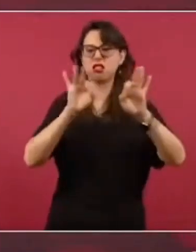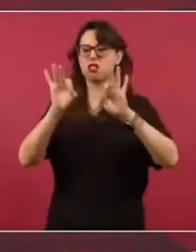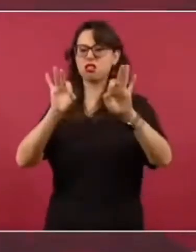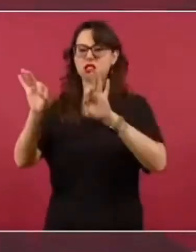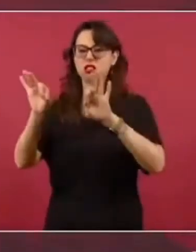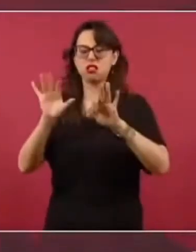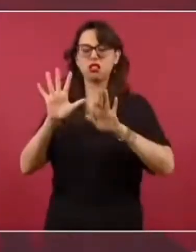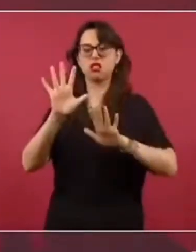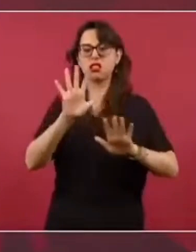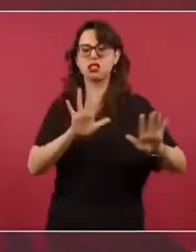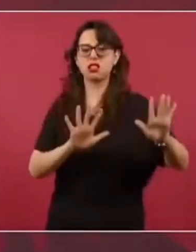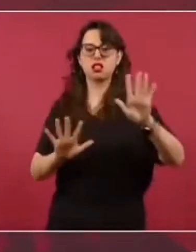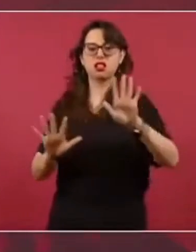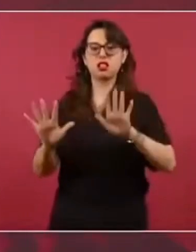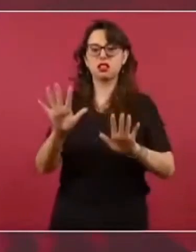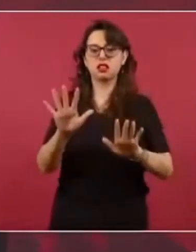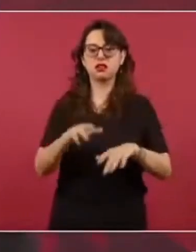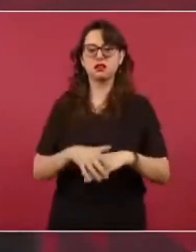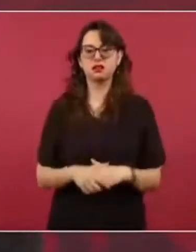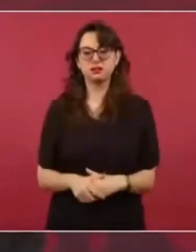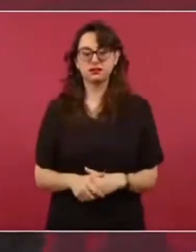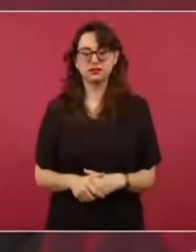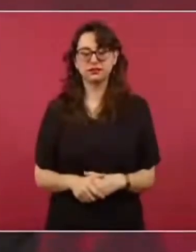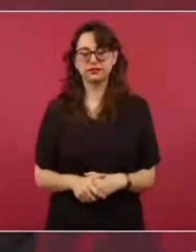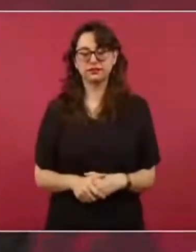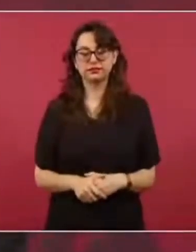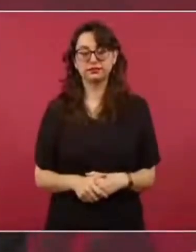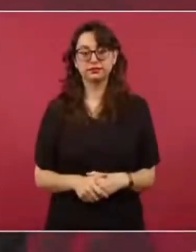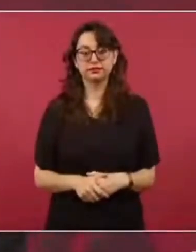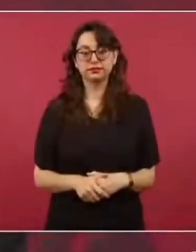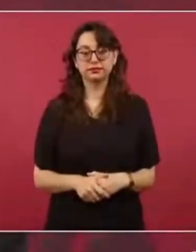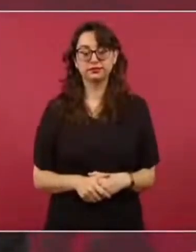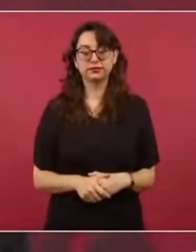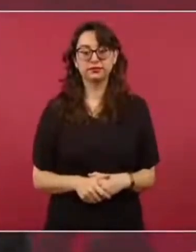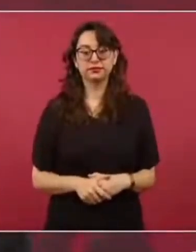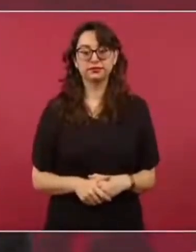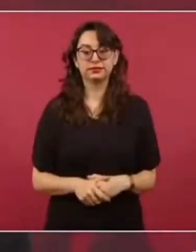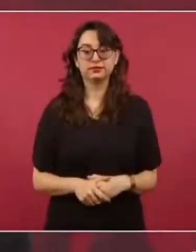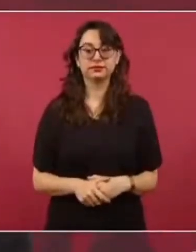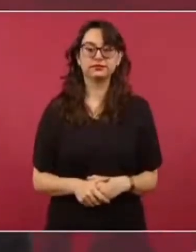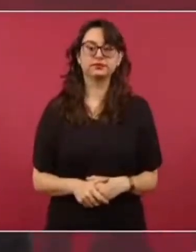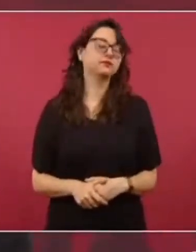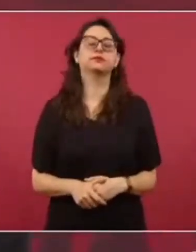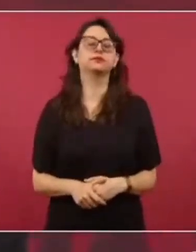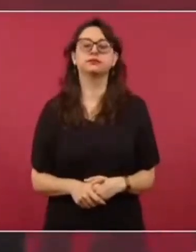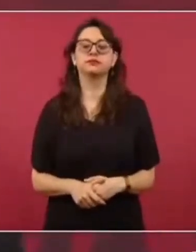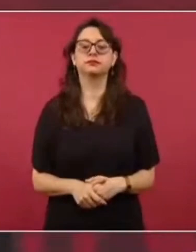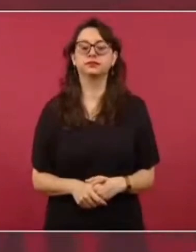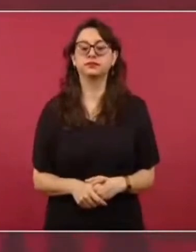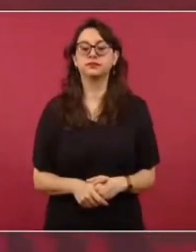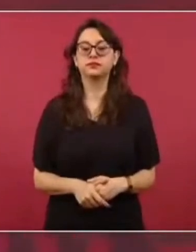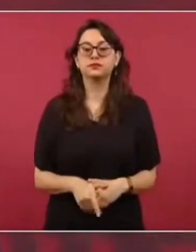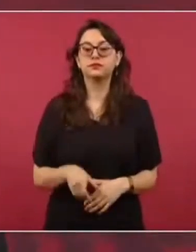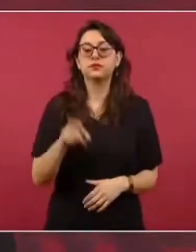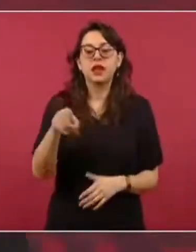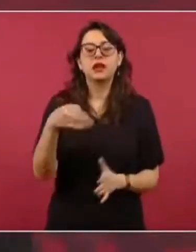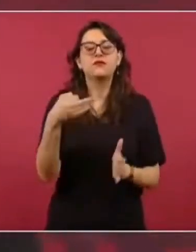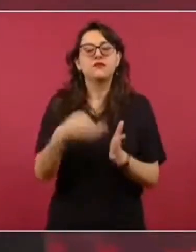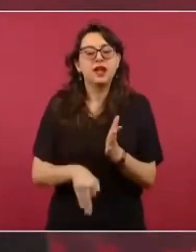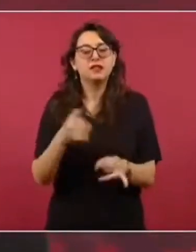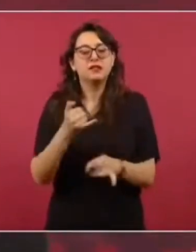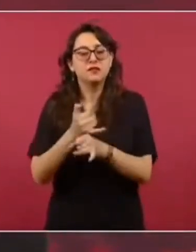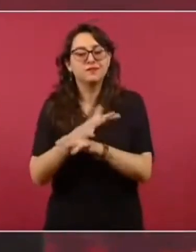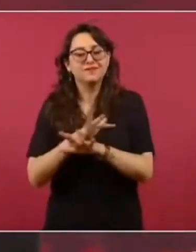Manipular. Dice, no, es que está desinformado. No, está manipulado.